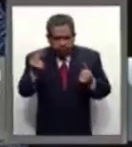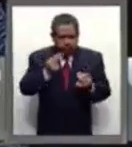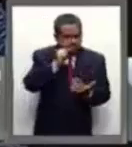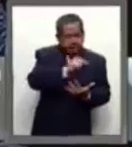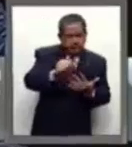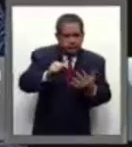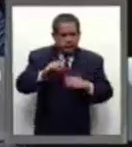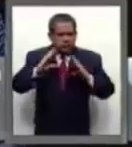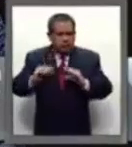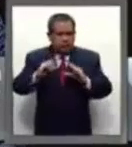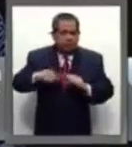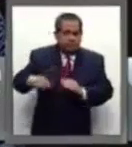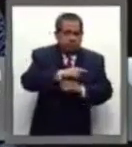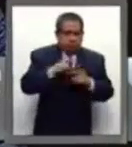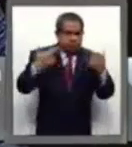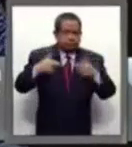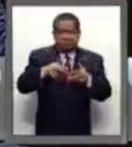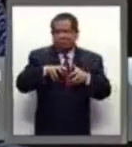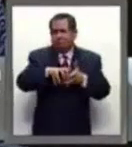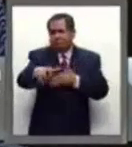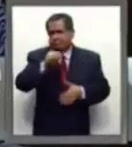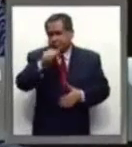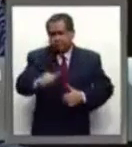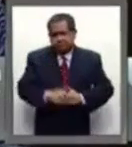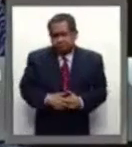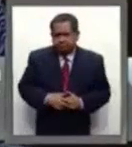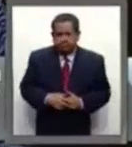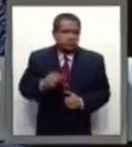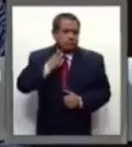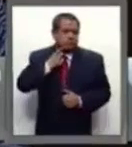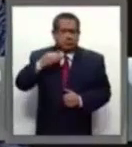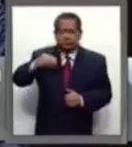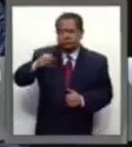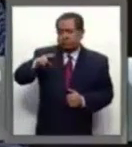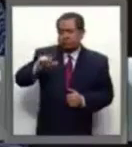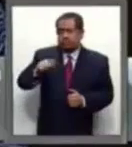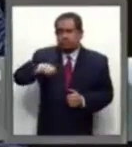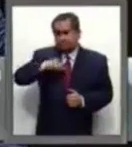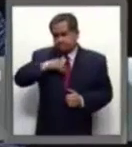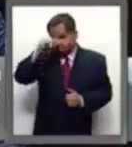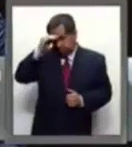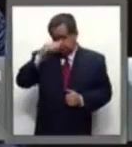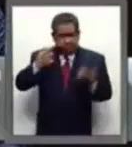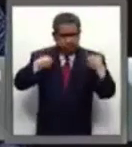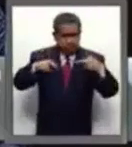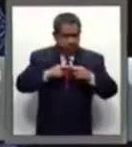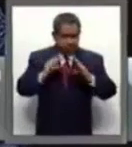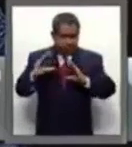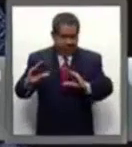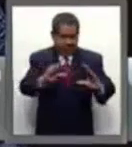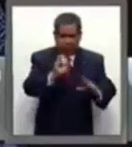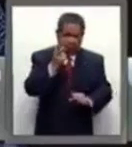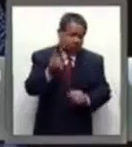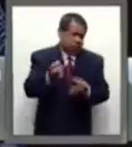necesidades de actualización profesional del magisterio. Los diputados de Morena consideramos que la capacitación del docente es de